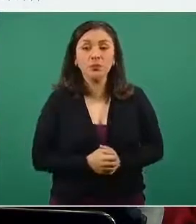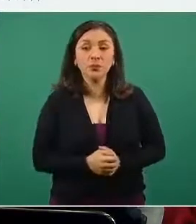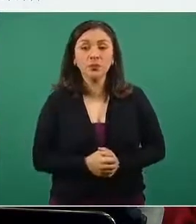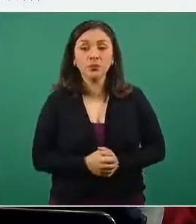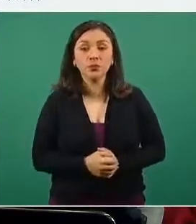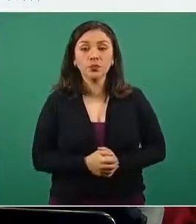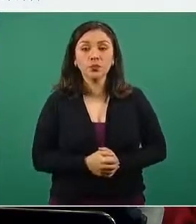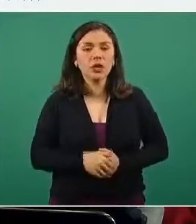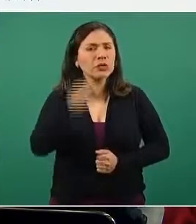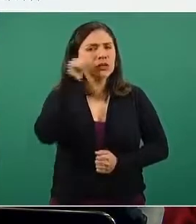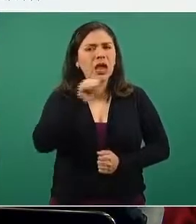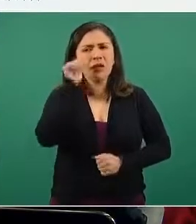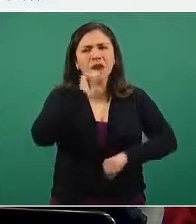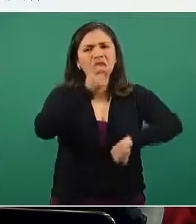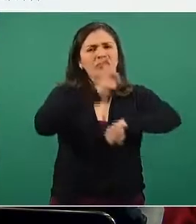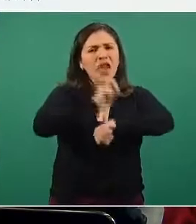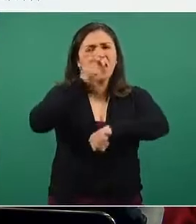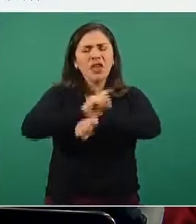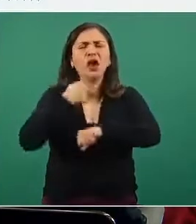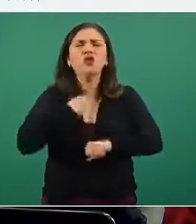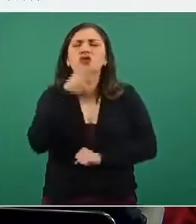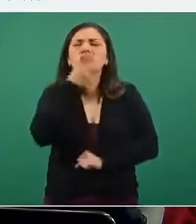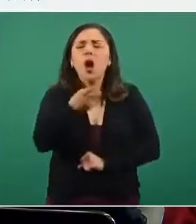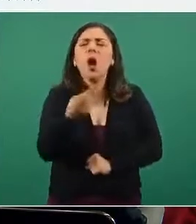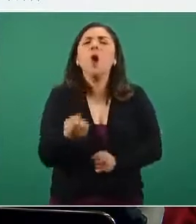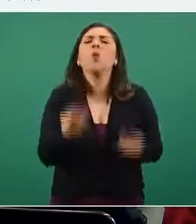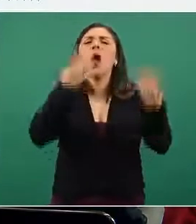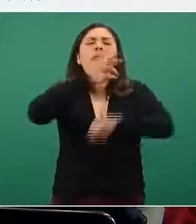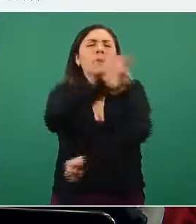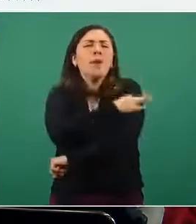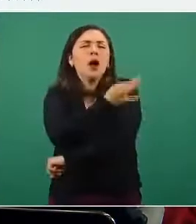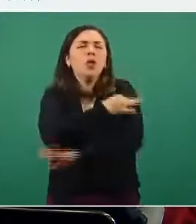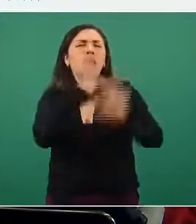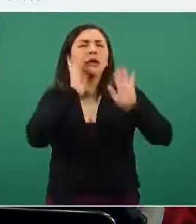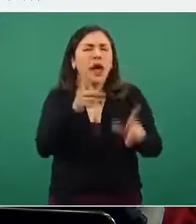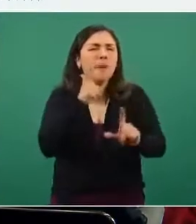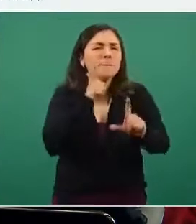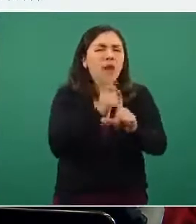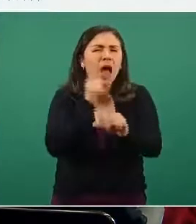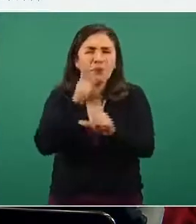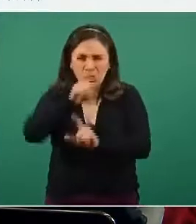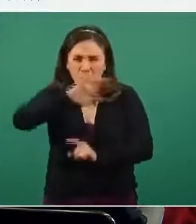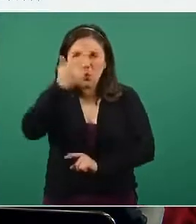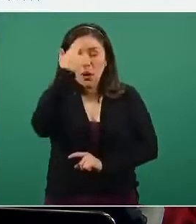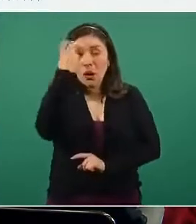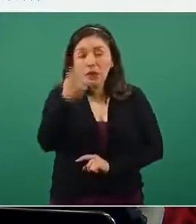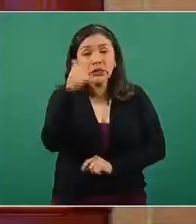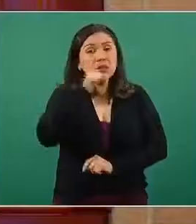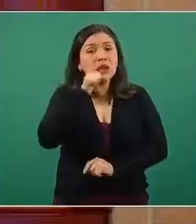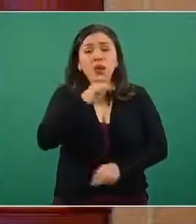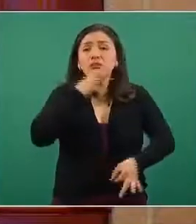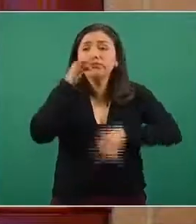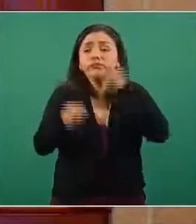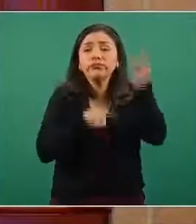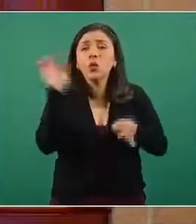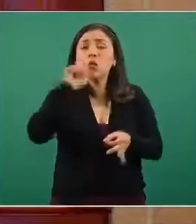Actualizamos diariamente las dosis que se han aplicado, recordando que siempre estas son dosis que se reportan